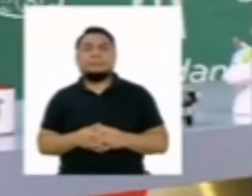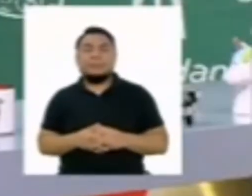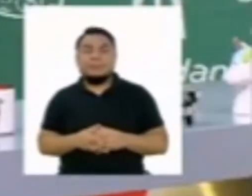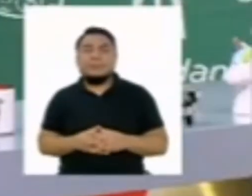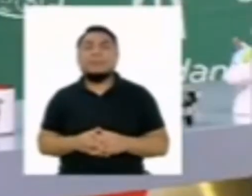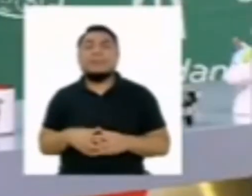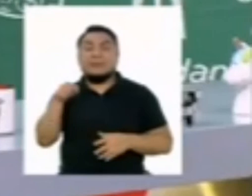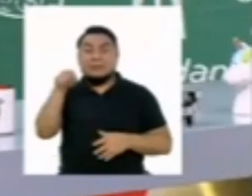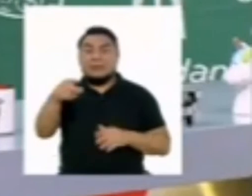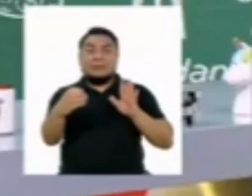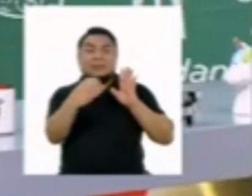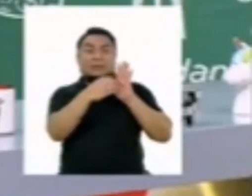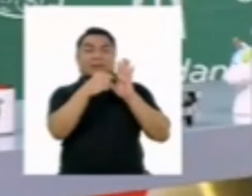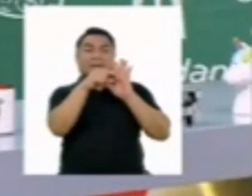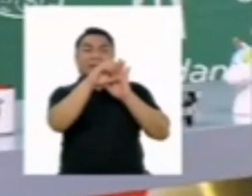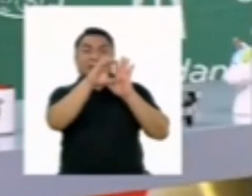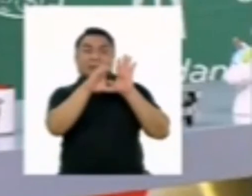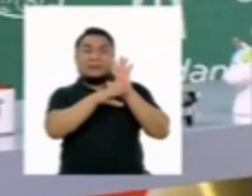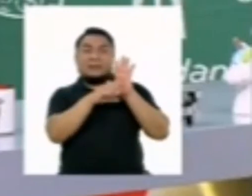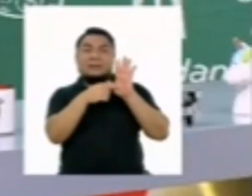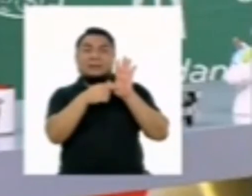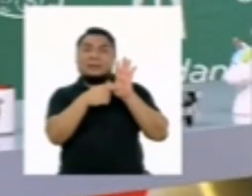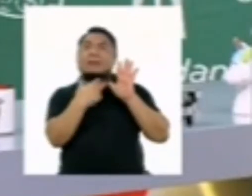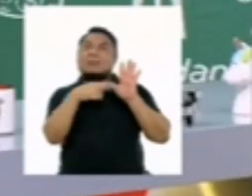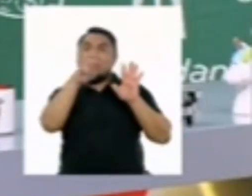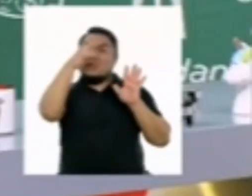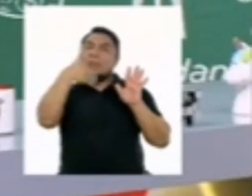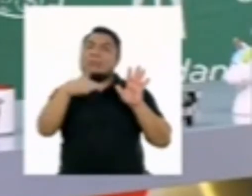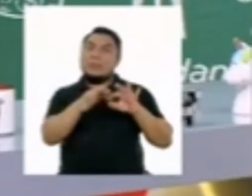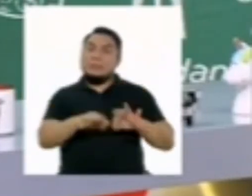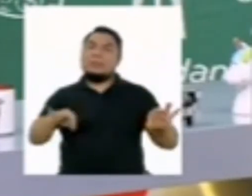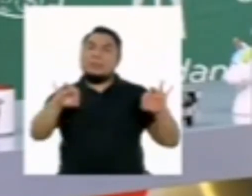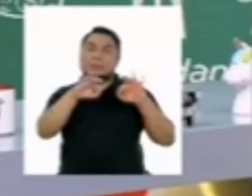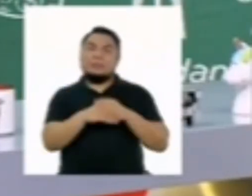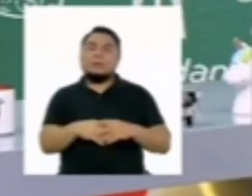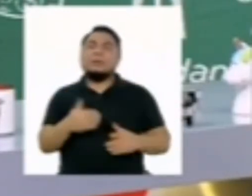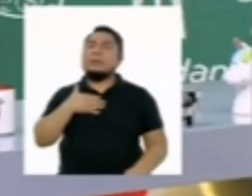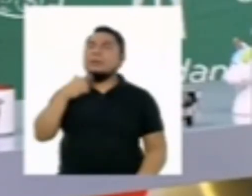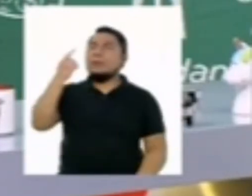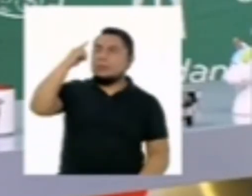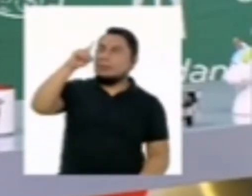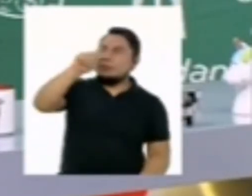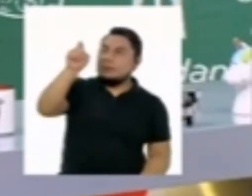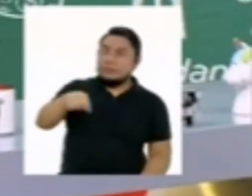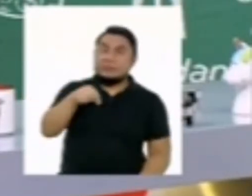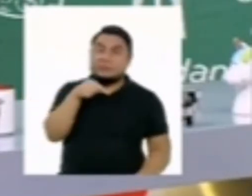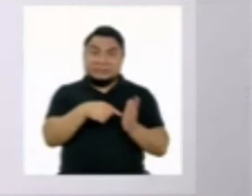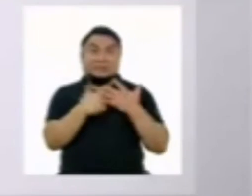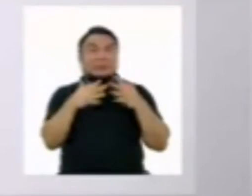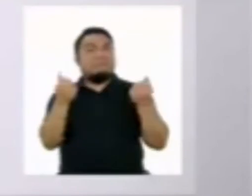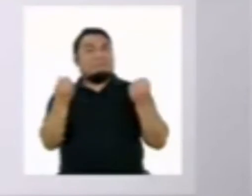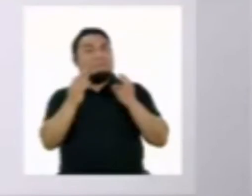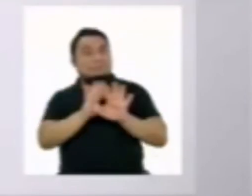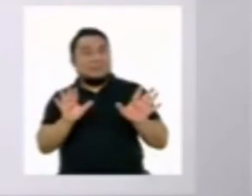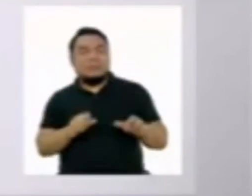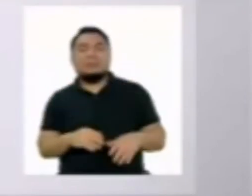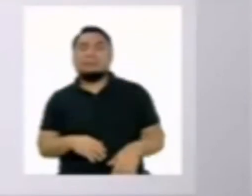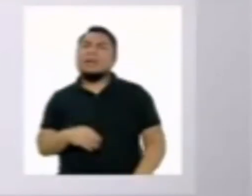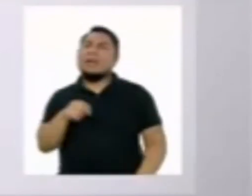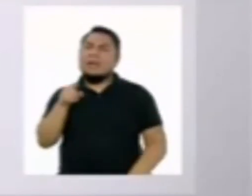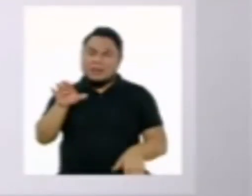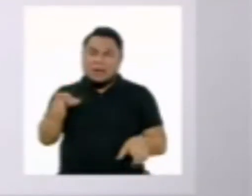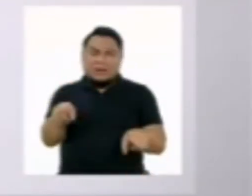Que esté en la Constitución Política es muy importante, pero yo me pregunto si será suficiente. Hay más